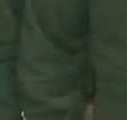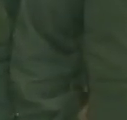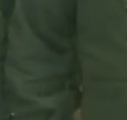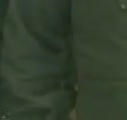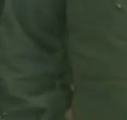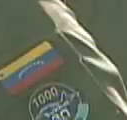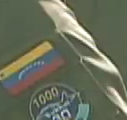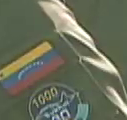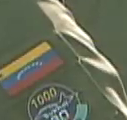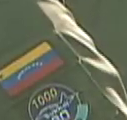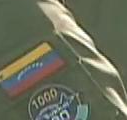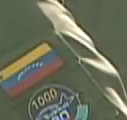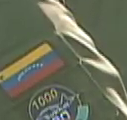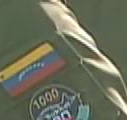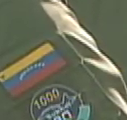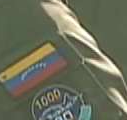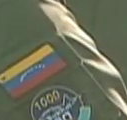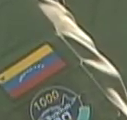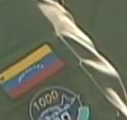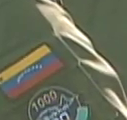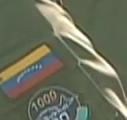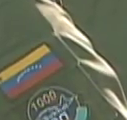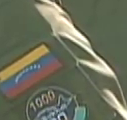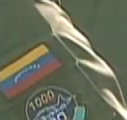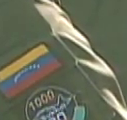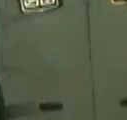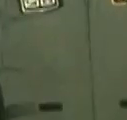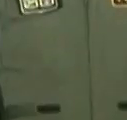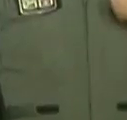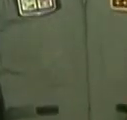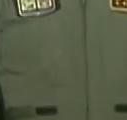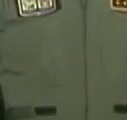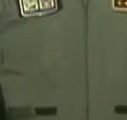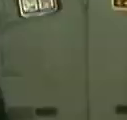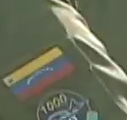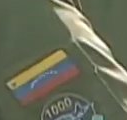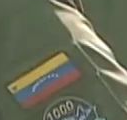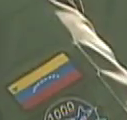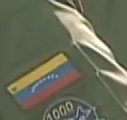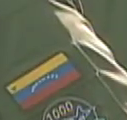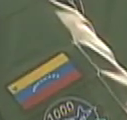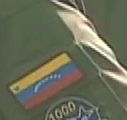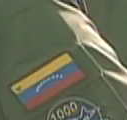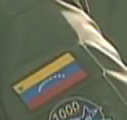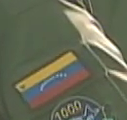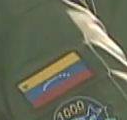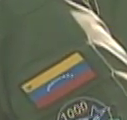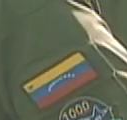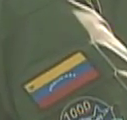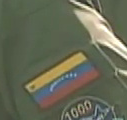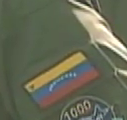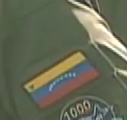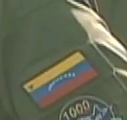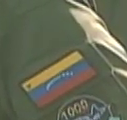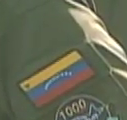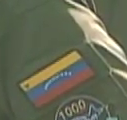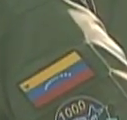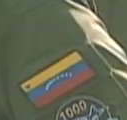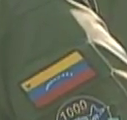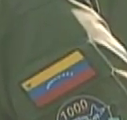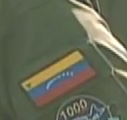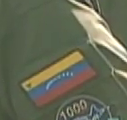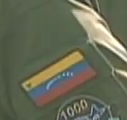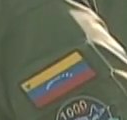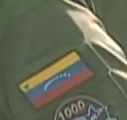La patria sigue. Independencia y patria socialista. Viviremos y venceremos. El sol de Venezuela nace en el